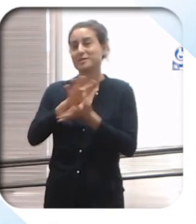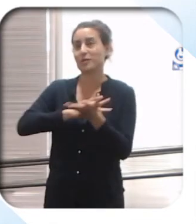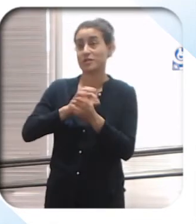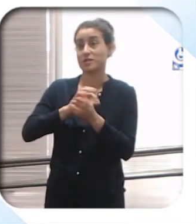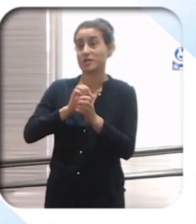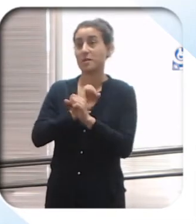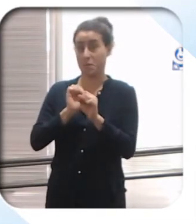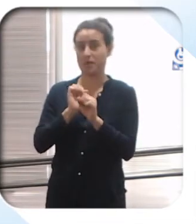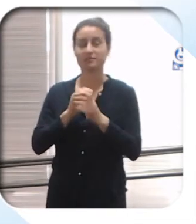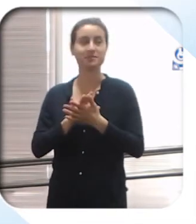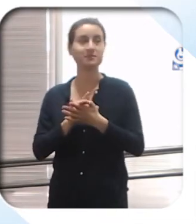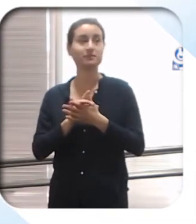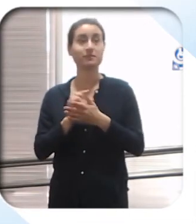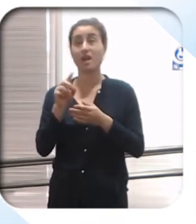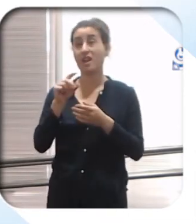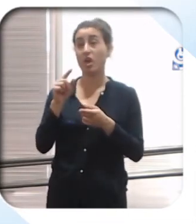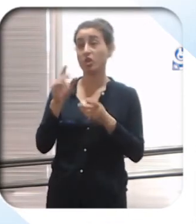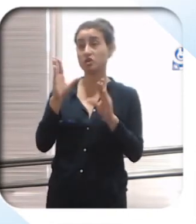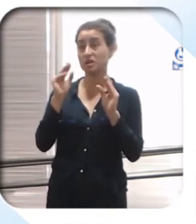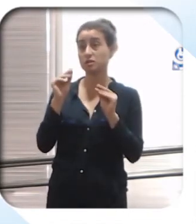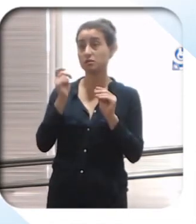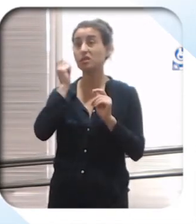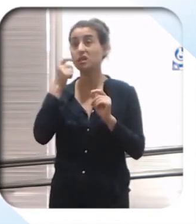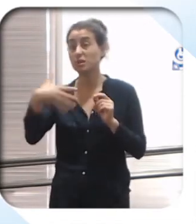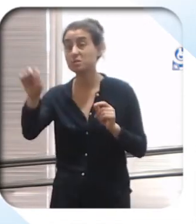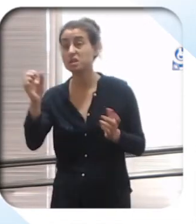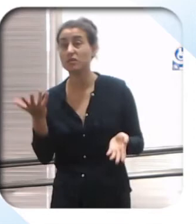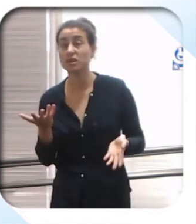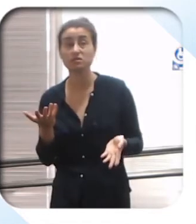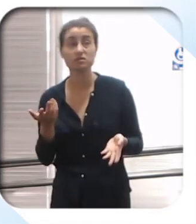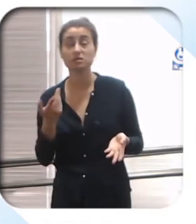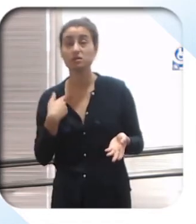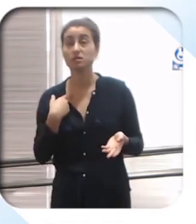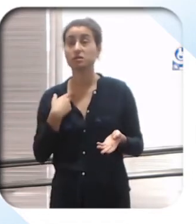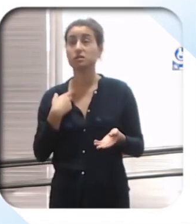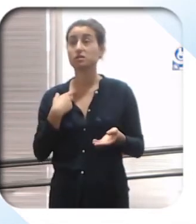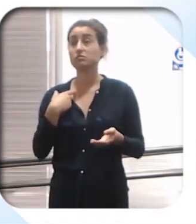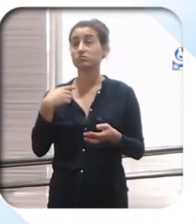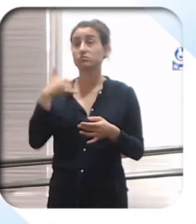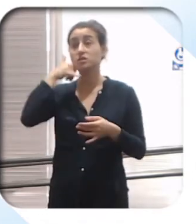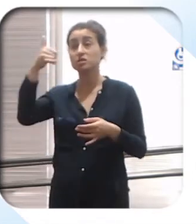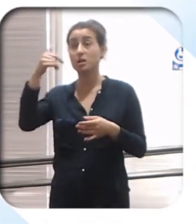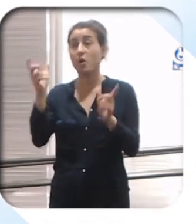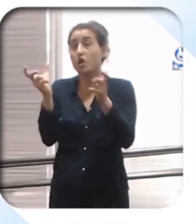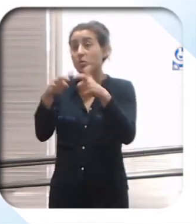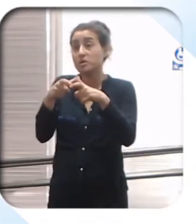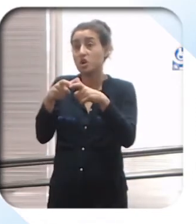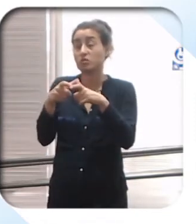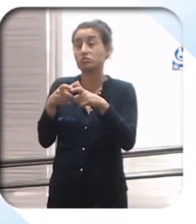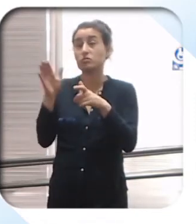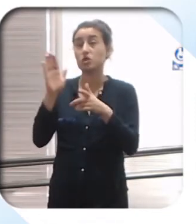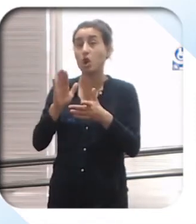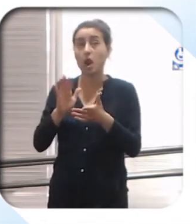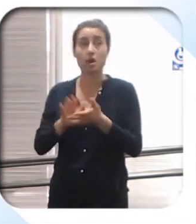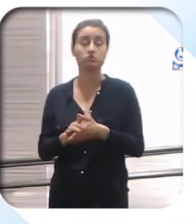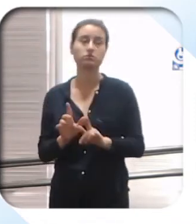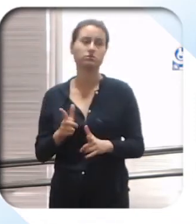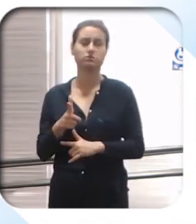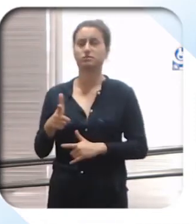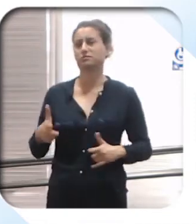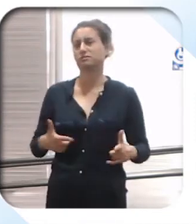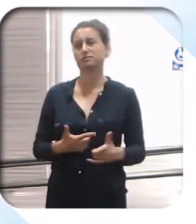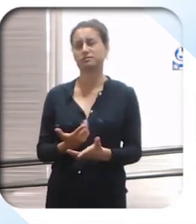baile, bueno, a las 12 de la noche. ¿Quién me va a llevar? Voy a llamar a la comisión para que me lleve a las 12 de la noche. No existen.